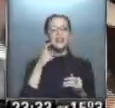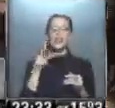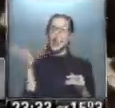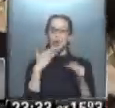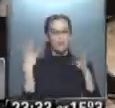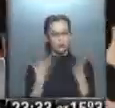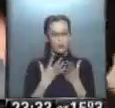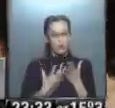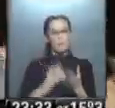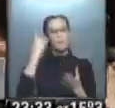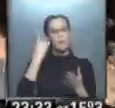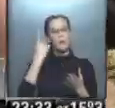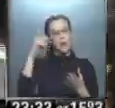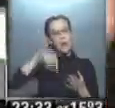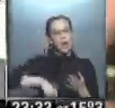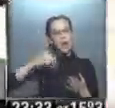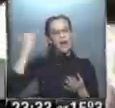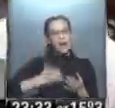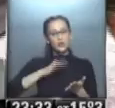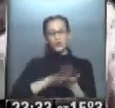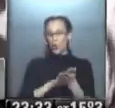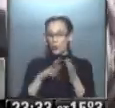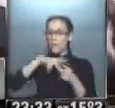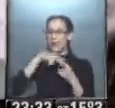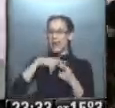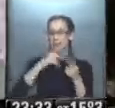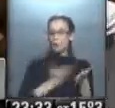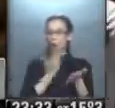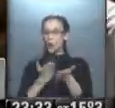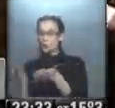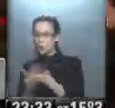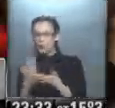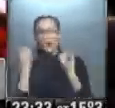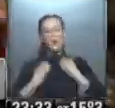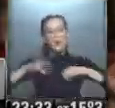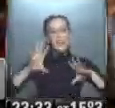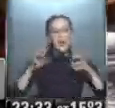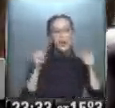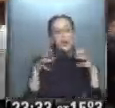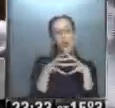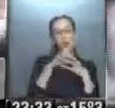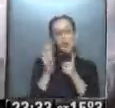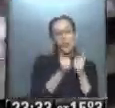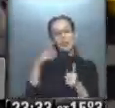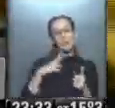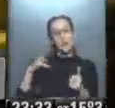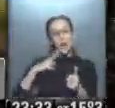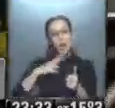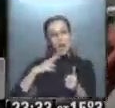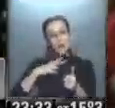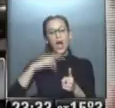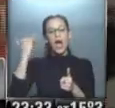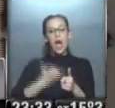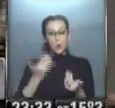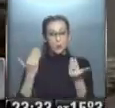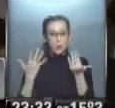mundo. La primera licitación que se establece bajo el mecanismo de división de la producción, que permite que cualquier compañía privada se imponga en una subasta,